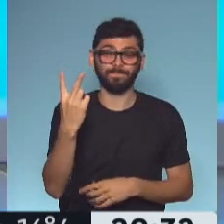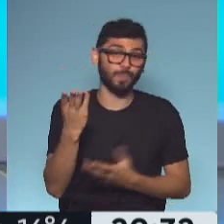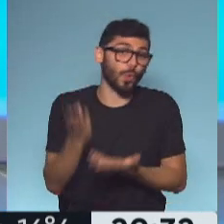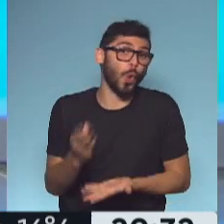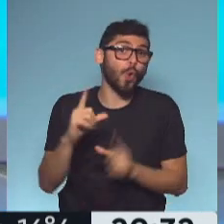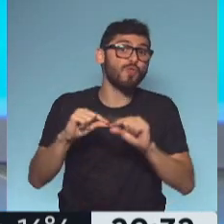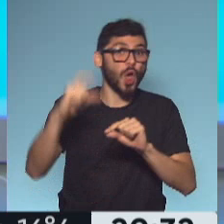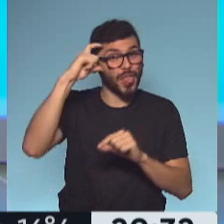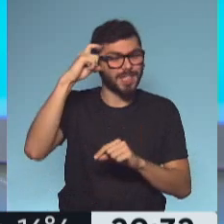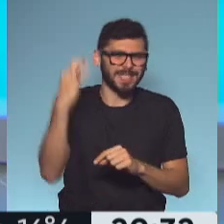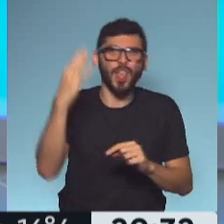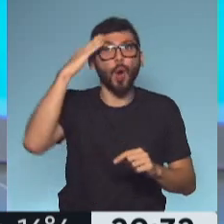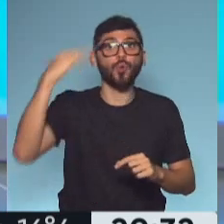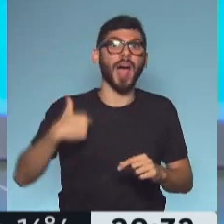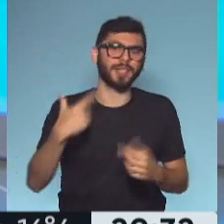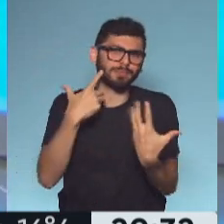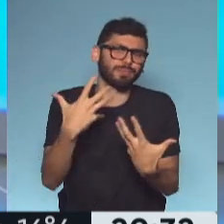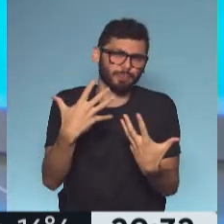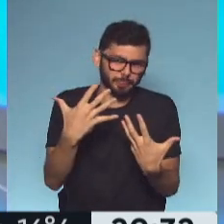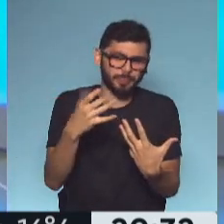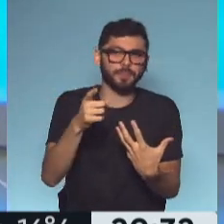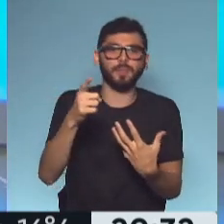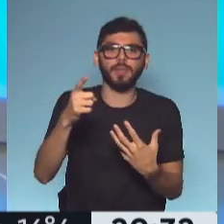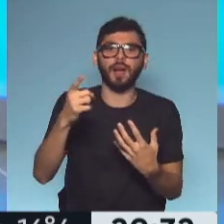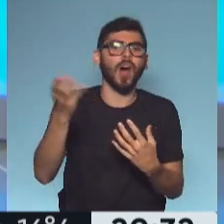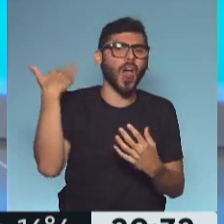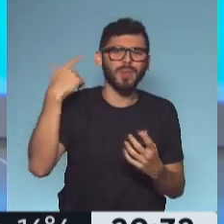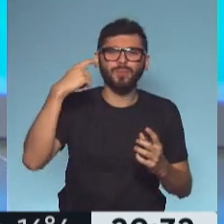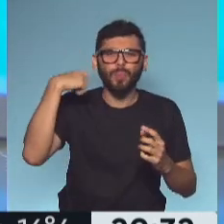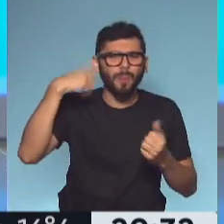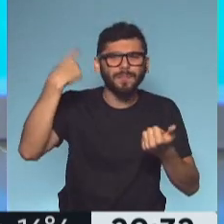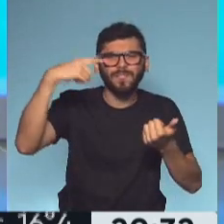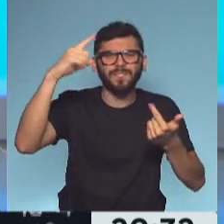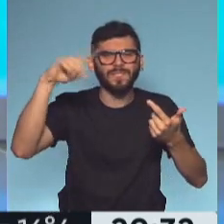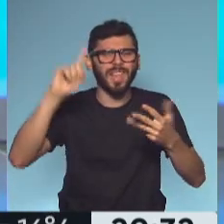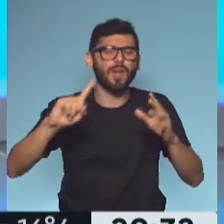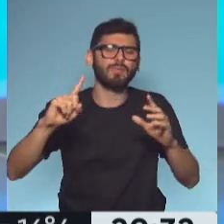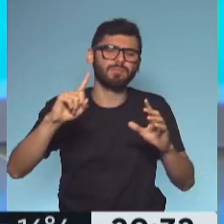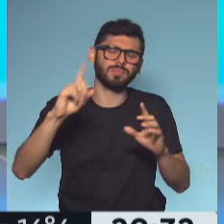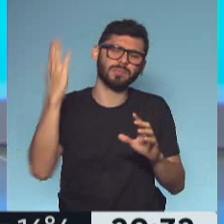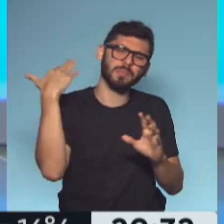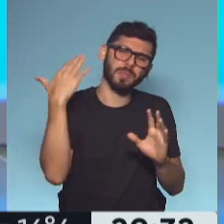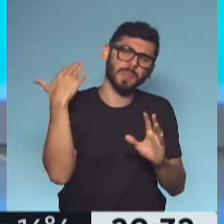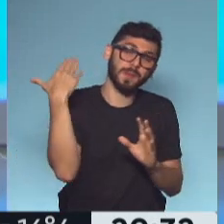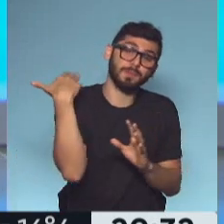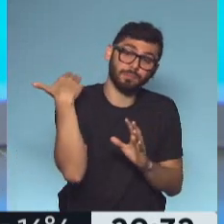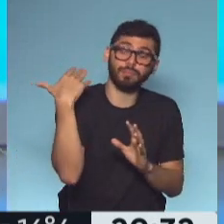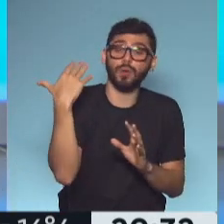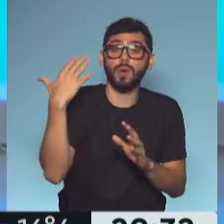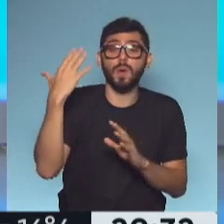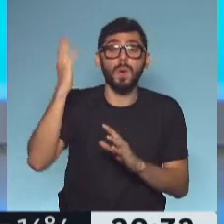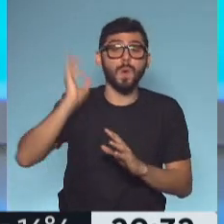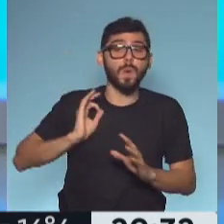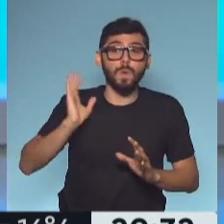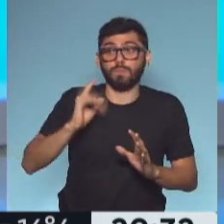de la cultura argentina directamente, ¿no? Esta es en colores. Hemos pasado por distintos archivos en los 70 años, un material tan, uh-huh.